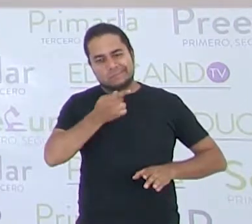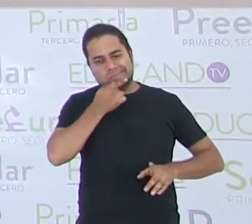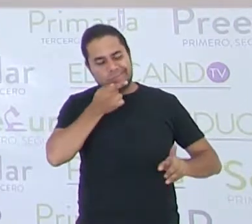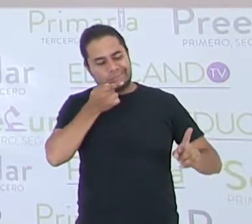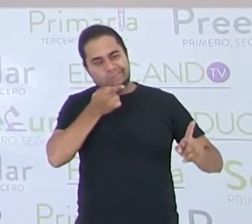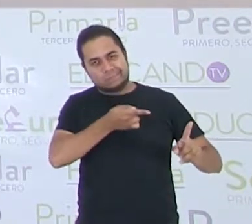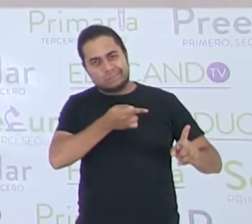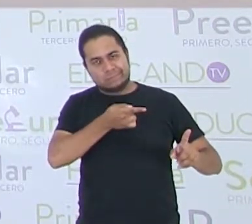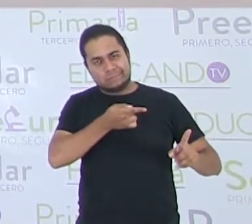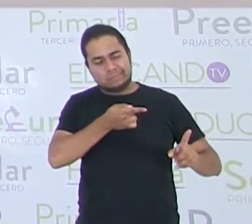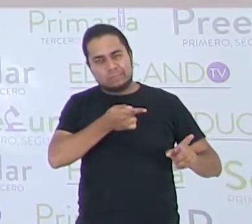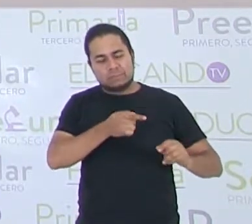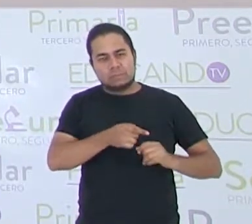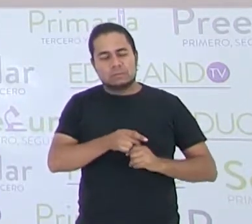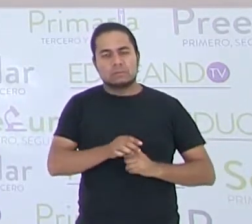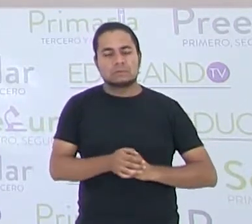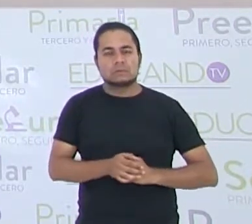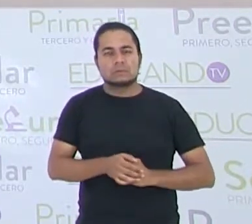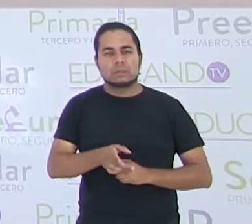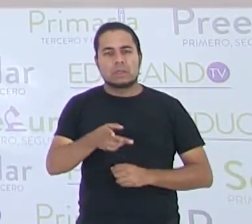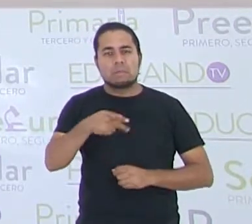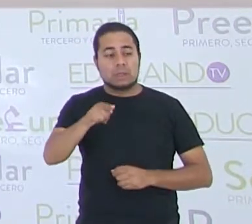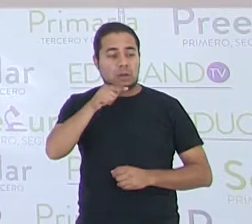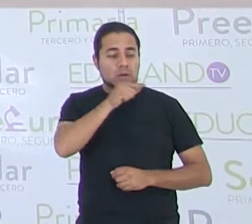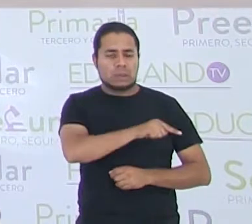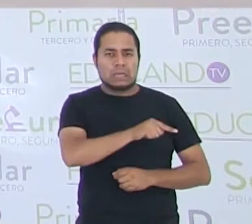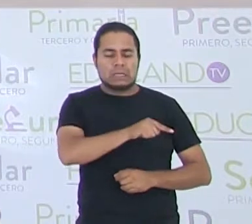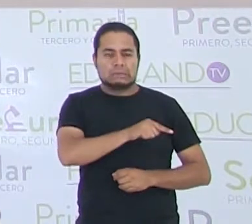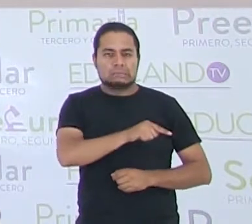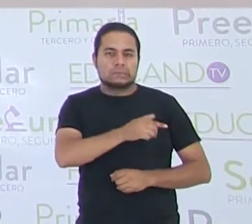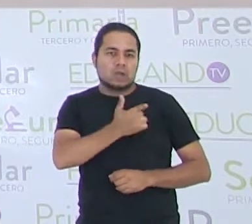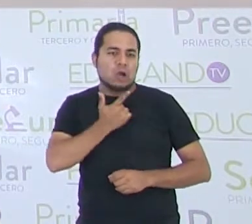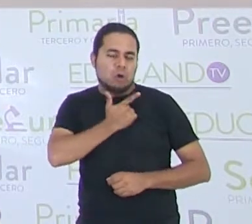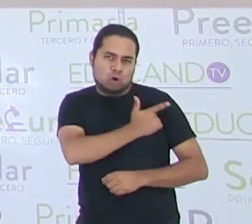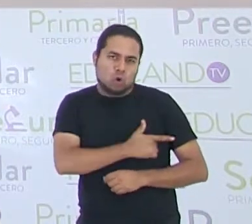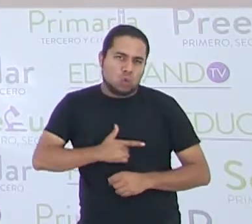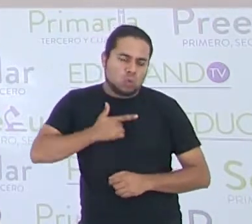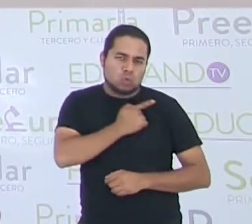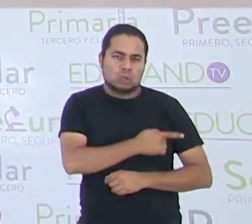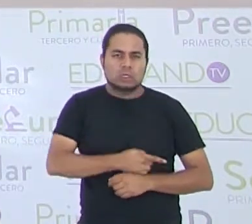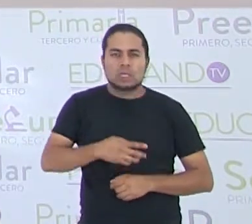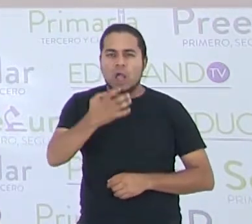Punto y coma. Pero que le gustaban los ositos.